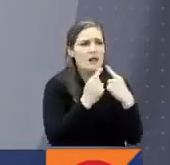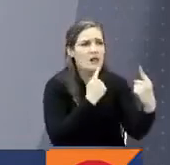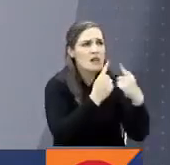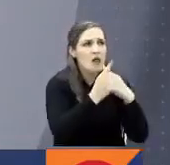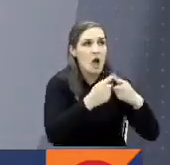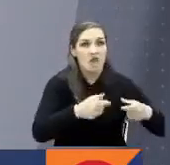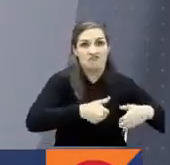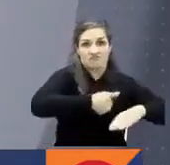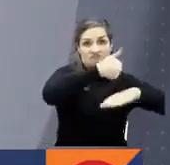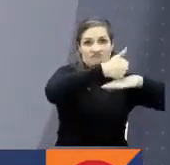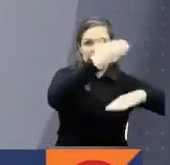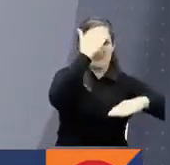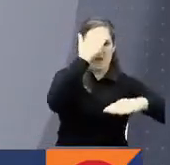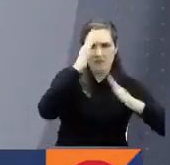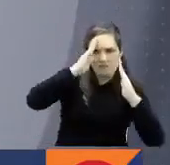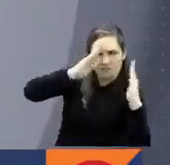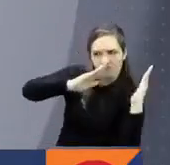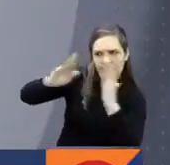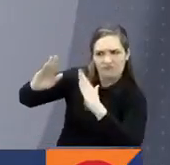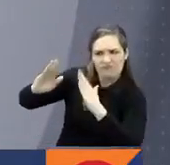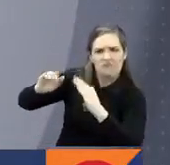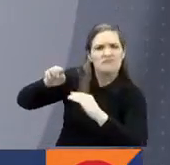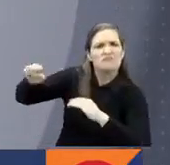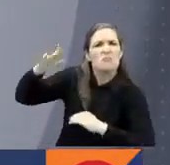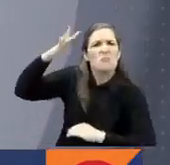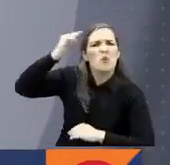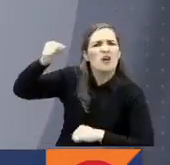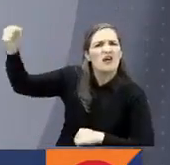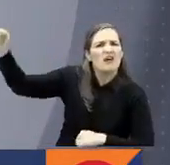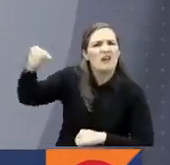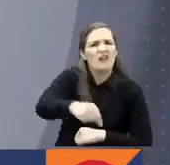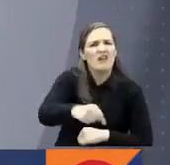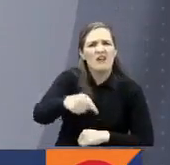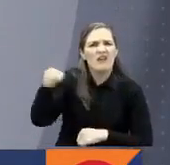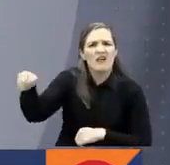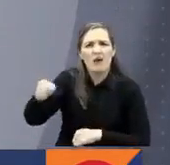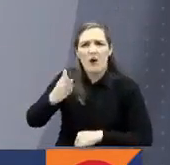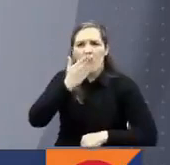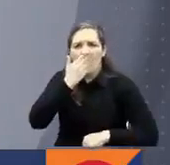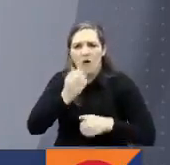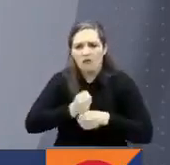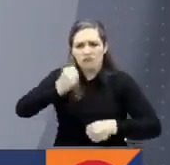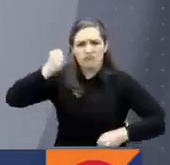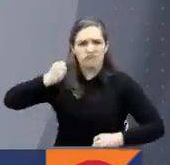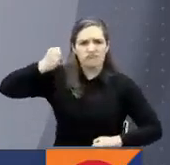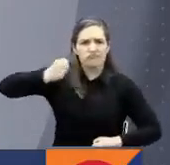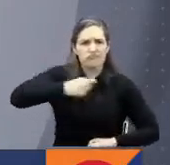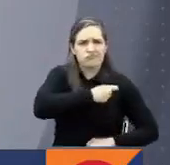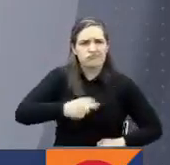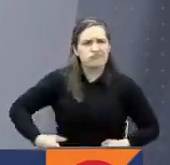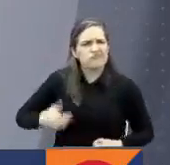etnias y ella nos cuenta los motivos del por qué la etnia indígena va a llegar aquí a la capital antioqueña en las próximas horas.